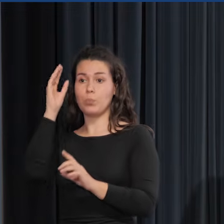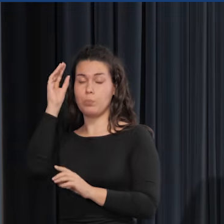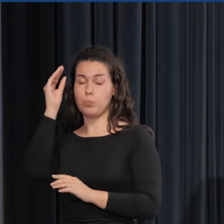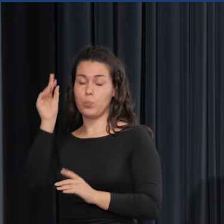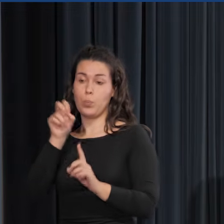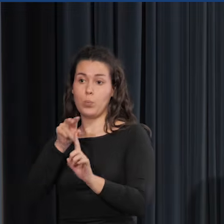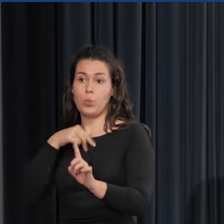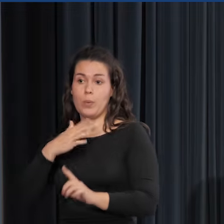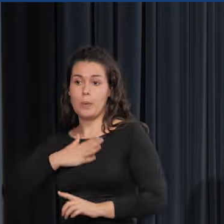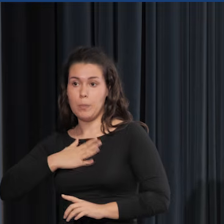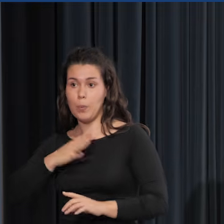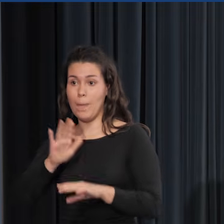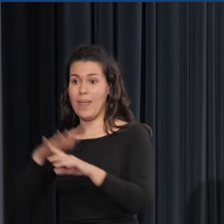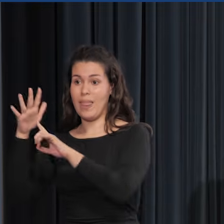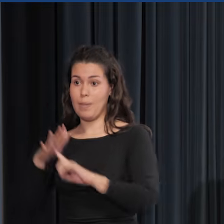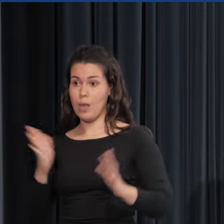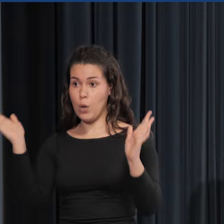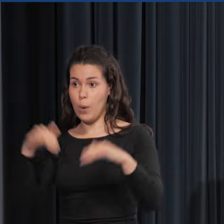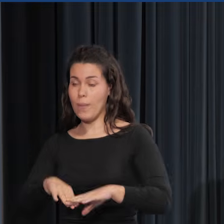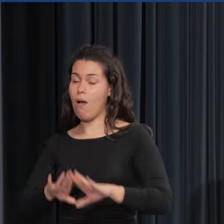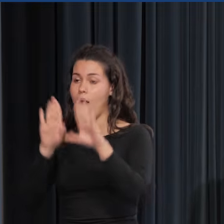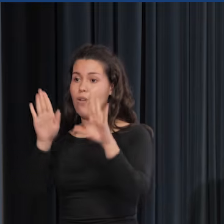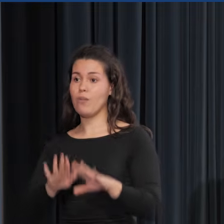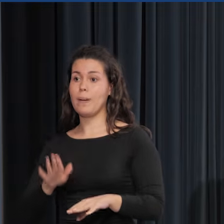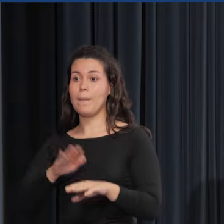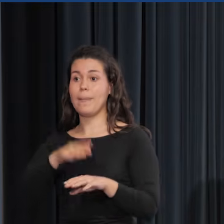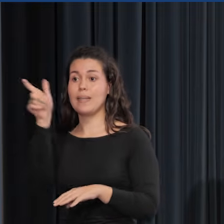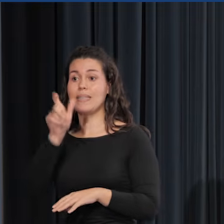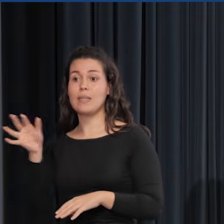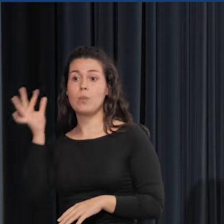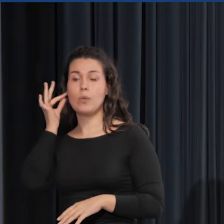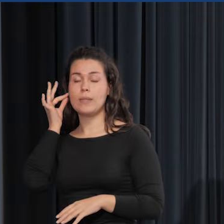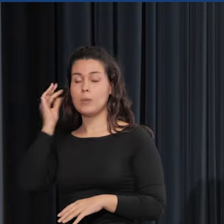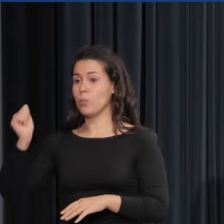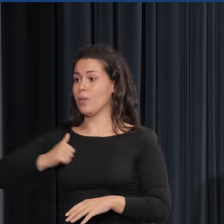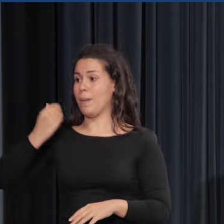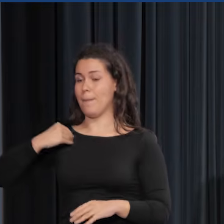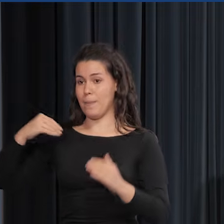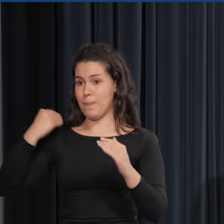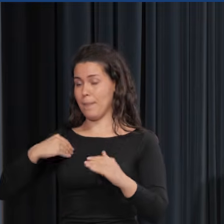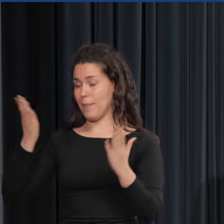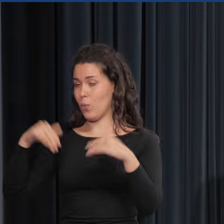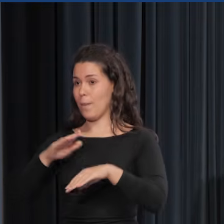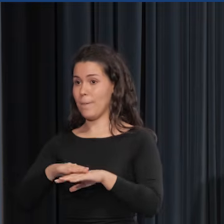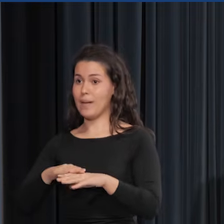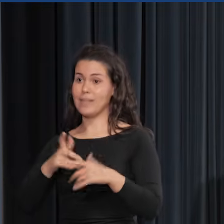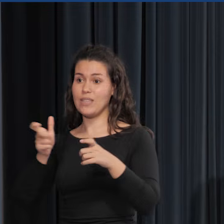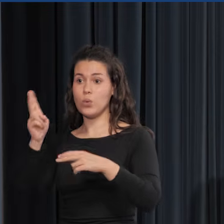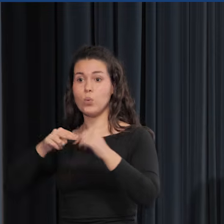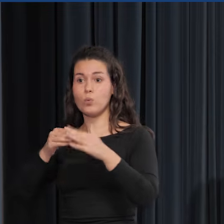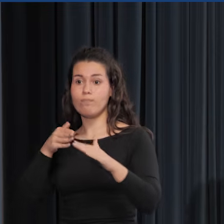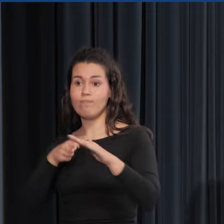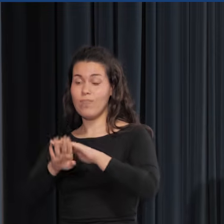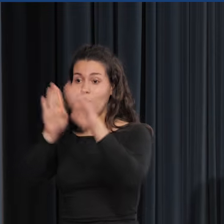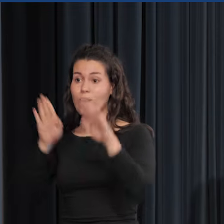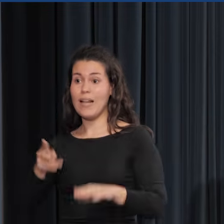ya estamos viendo que a las mujeres no se les da la misma oportunidad para acceder y por lo tanto no ganan experiencia y no tienen